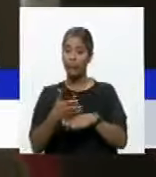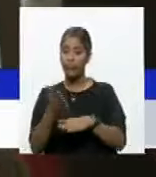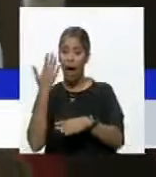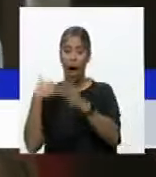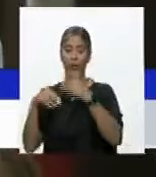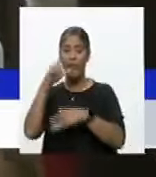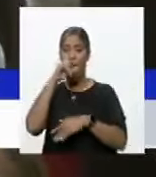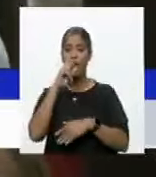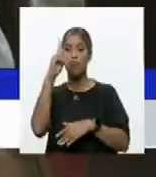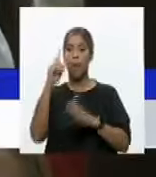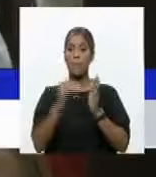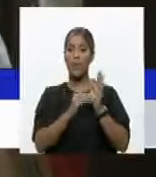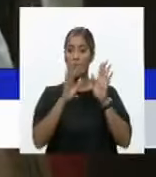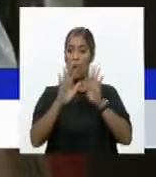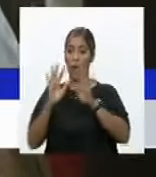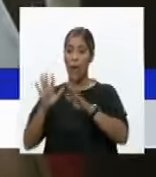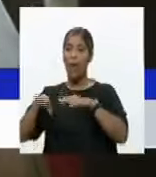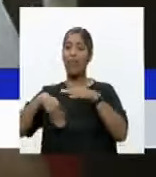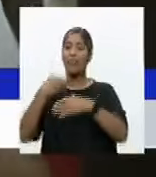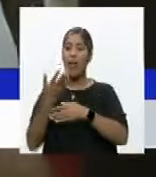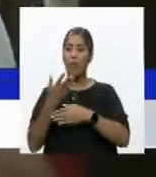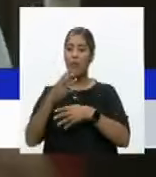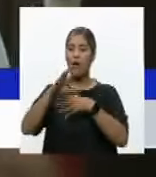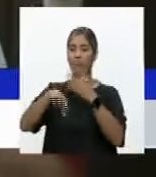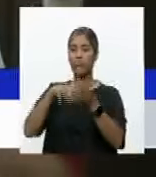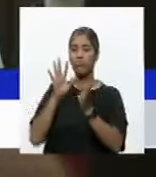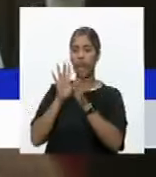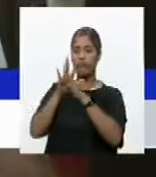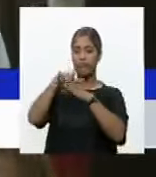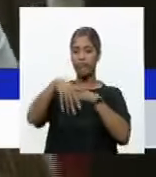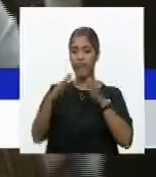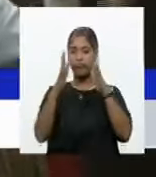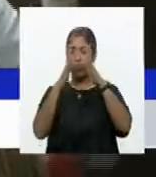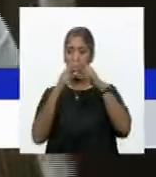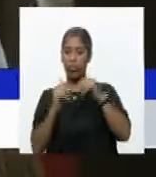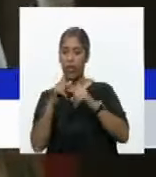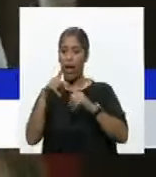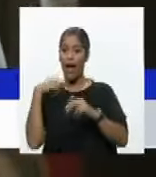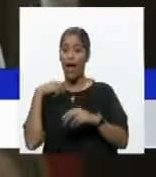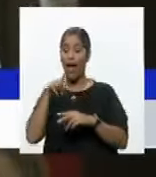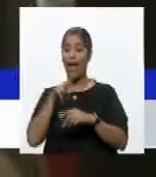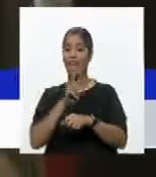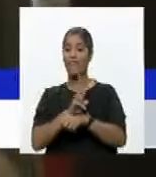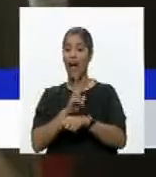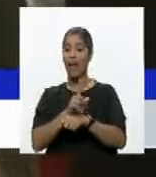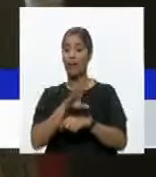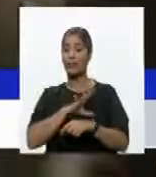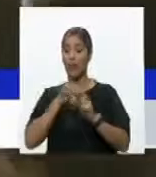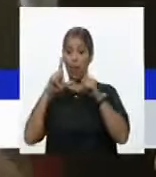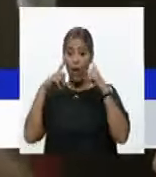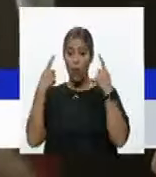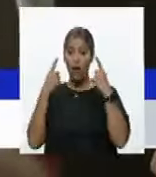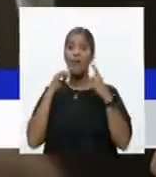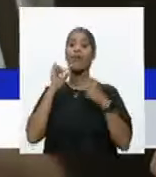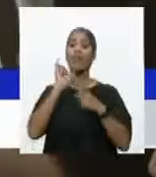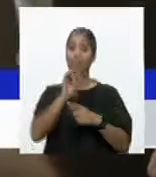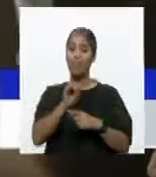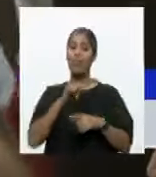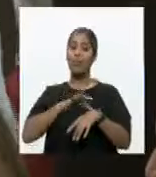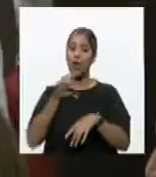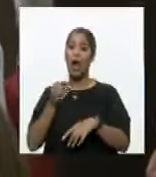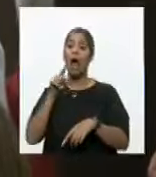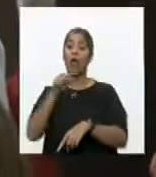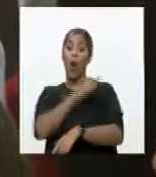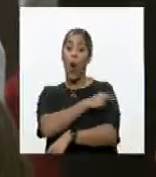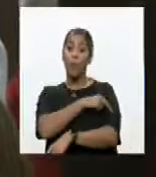año 99, la tragedia de Vargas, y que el diagnóstico que generaba nuestra situación era déficit a nivel hospitalario. Una